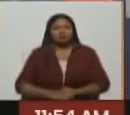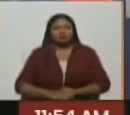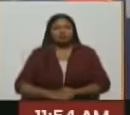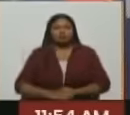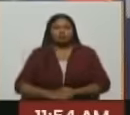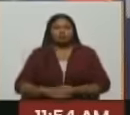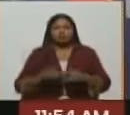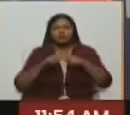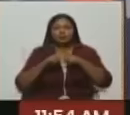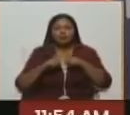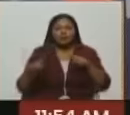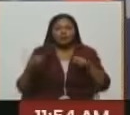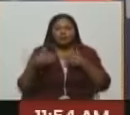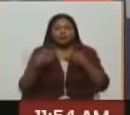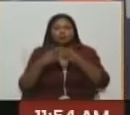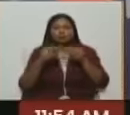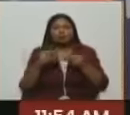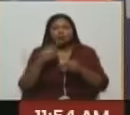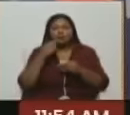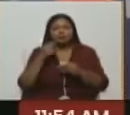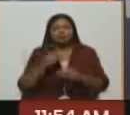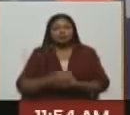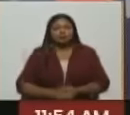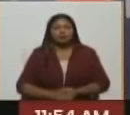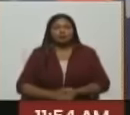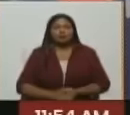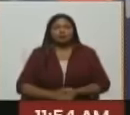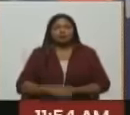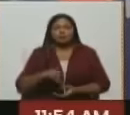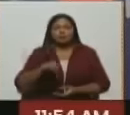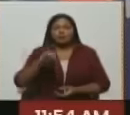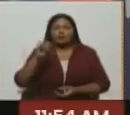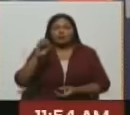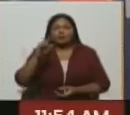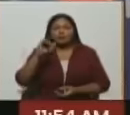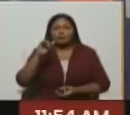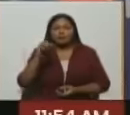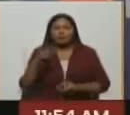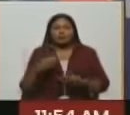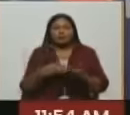aislado, todos decían desde Madrid, Miami,